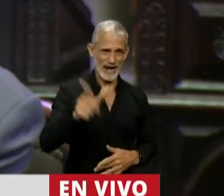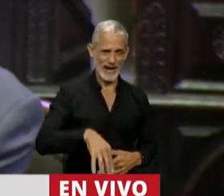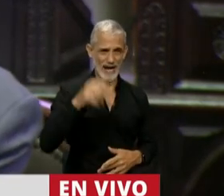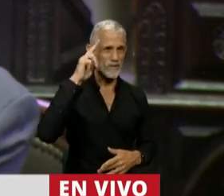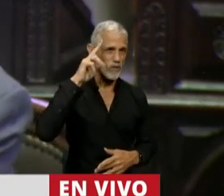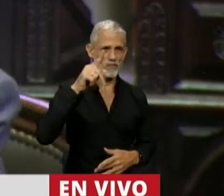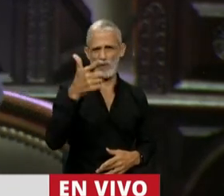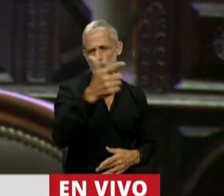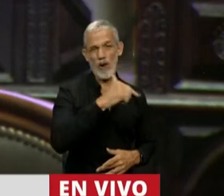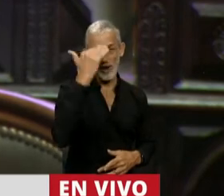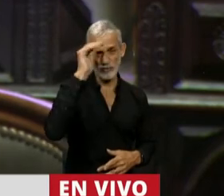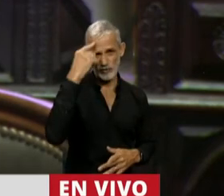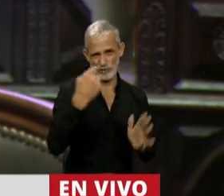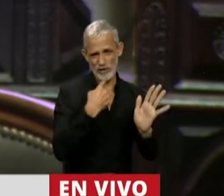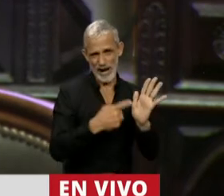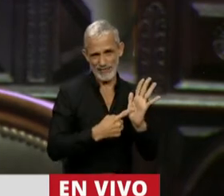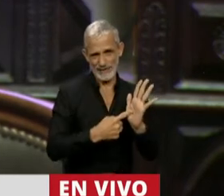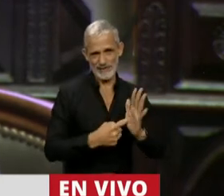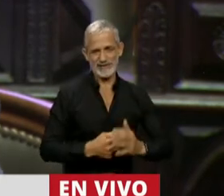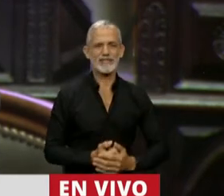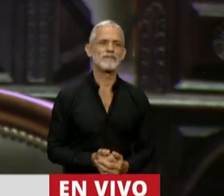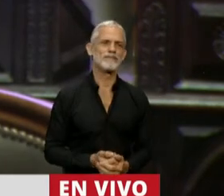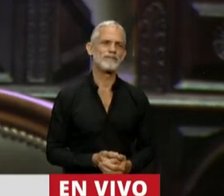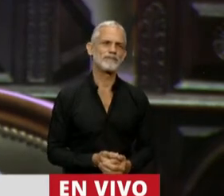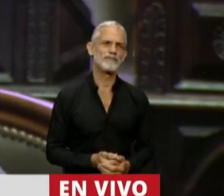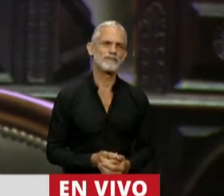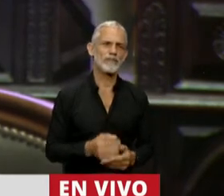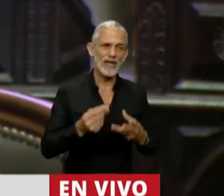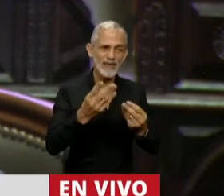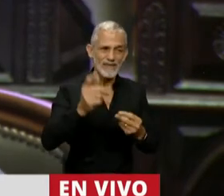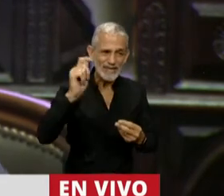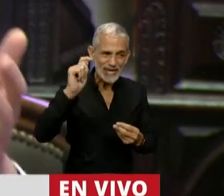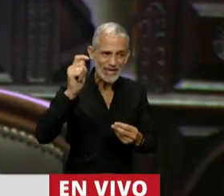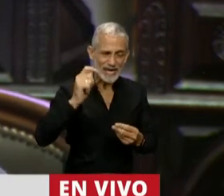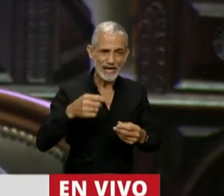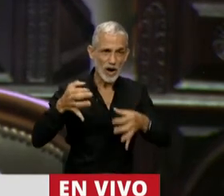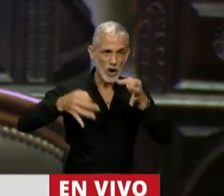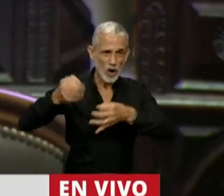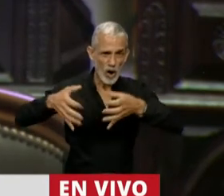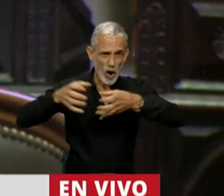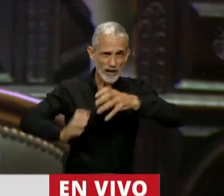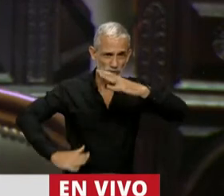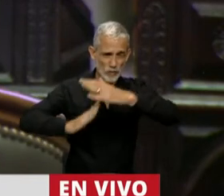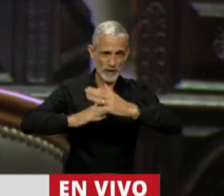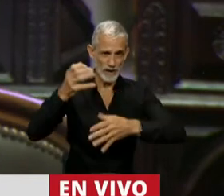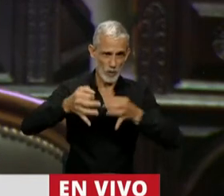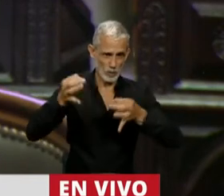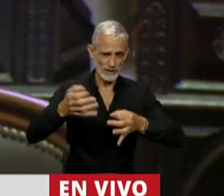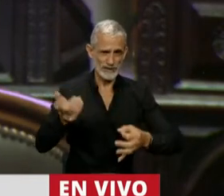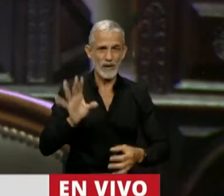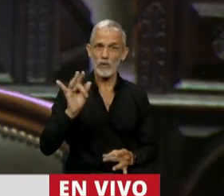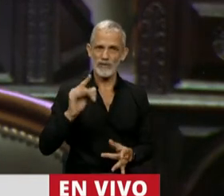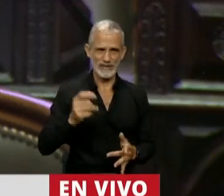los términos que lo prevé la Constitución y que lo defiende y reivindica la Corte Suprema, difícil de concebir,